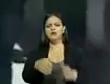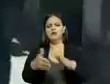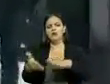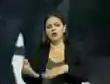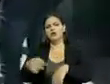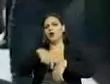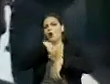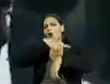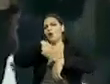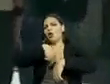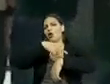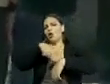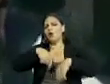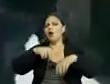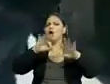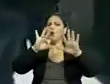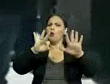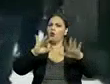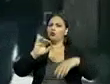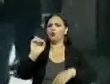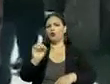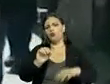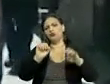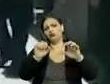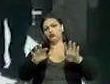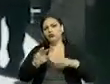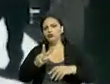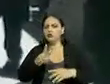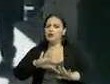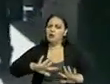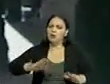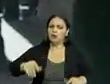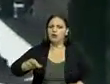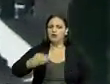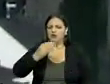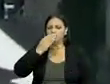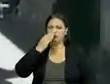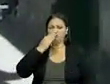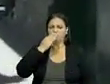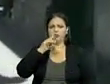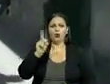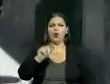que todavía no emanaba ningún mal olor y el cuerpo se encontraba solo rígido,